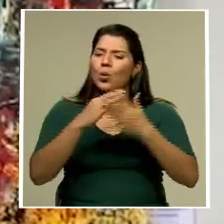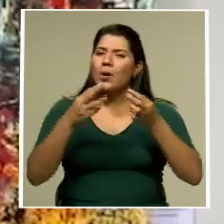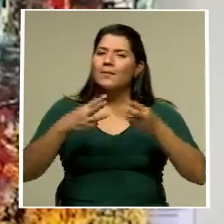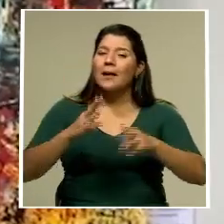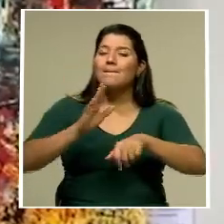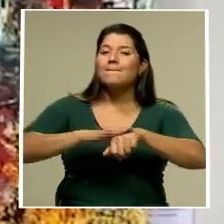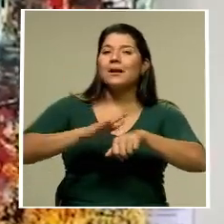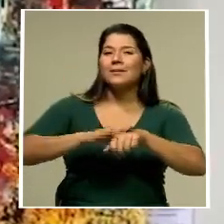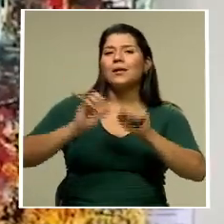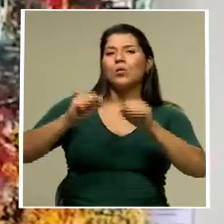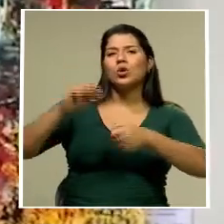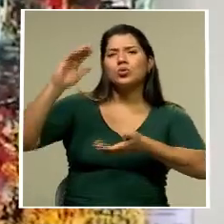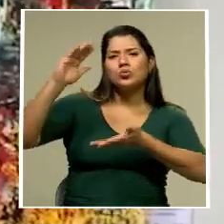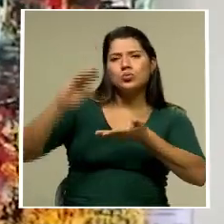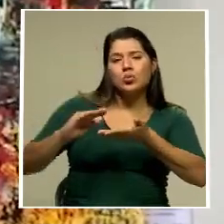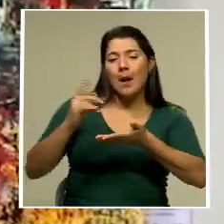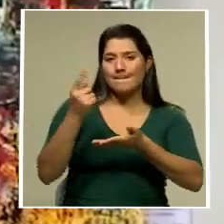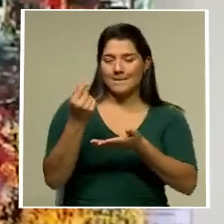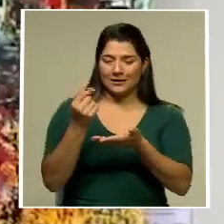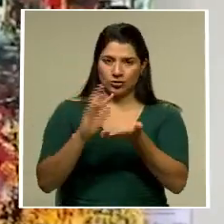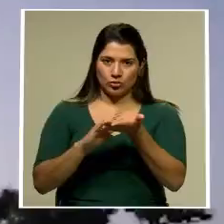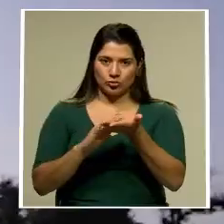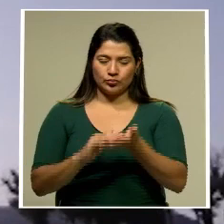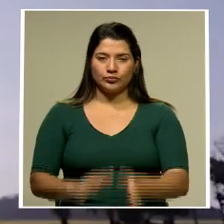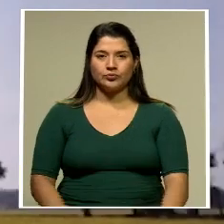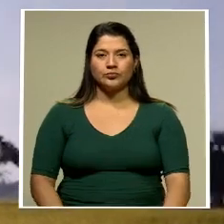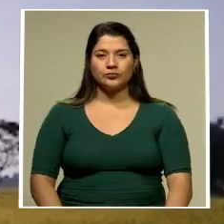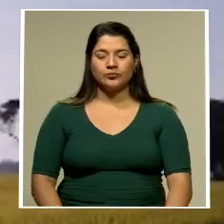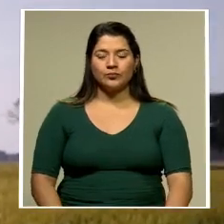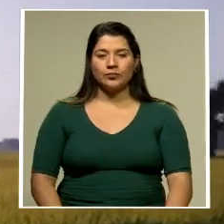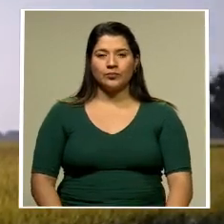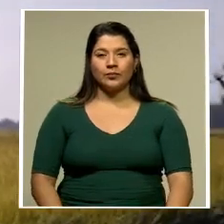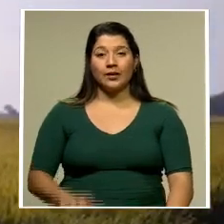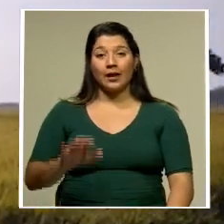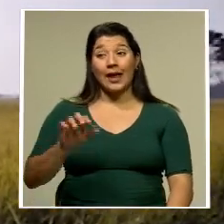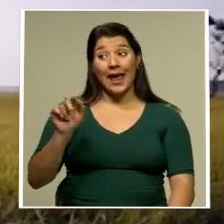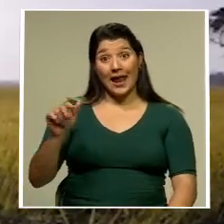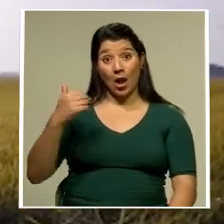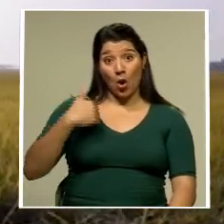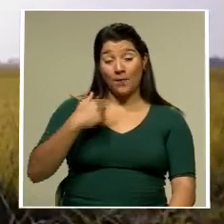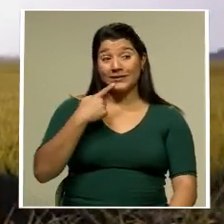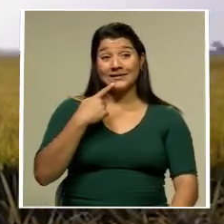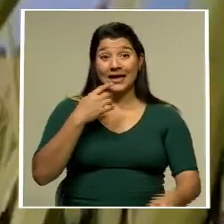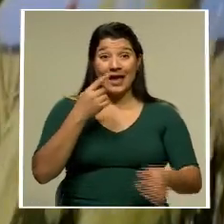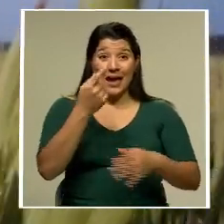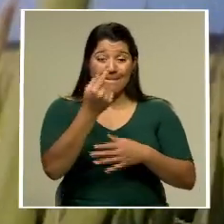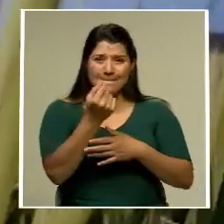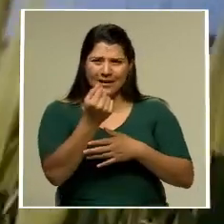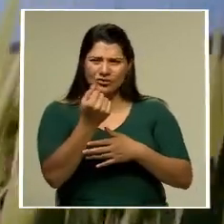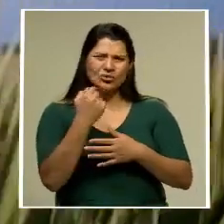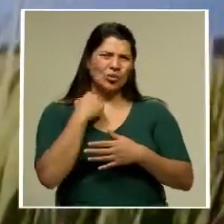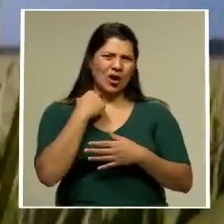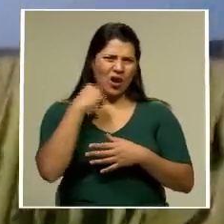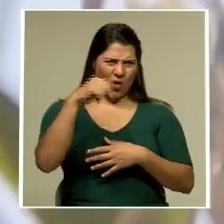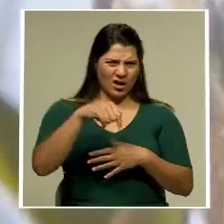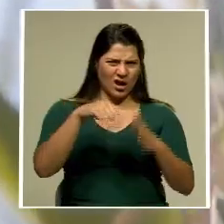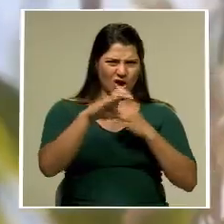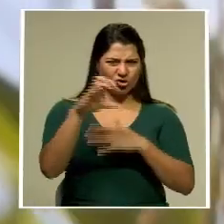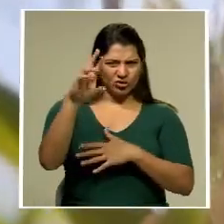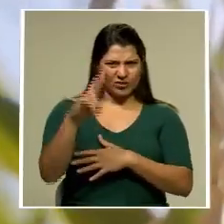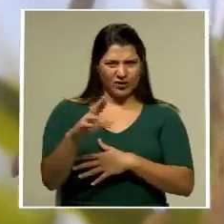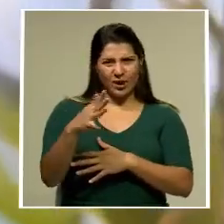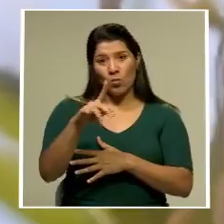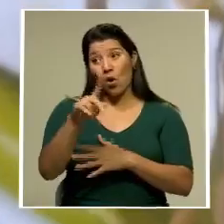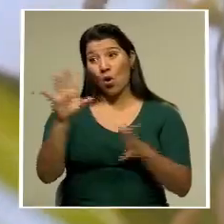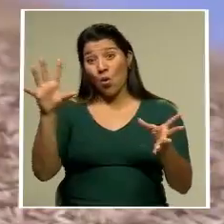reducción sostenida en el precio de este importante grano. Elizondo explicó que el sobreprecio del arroz es más de 124 millones